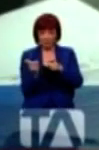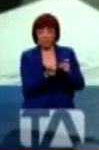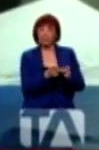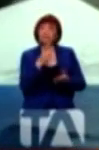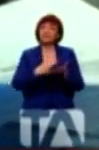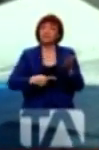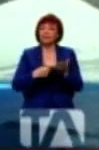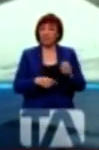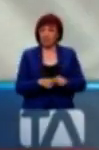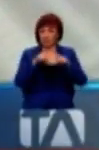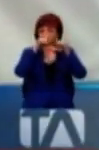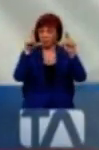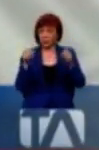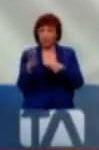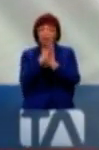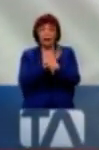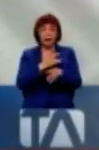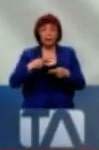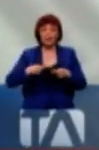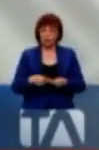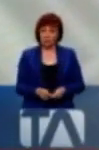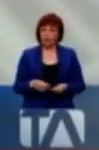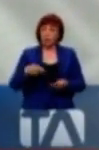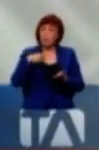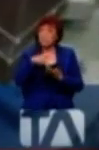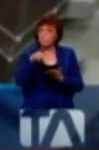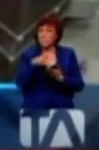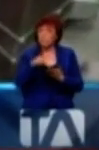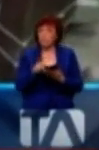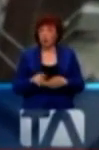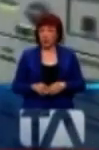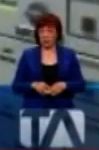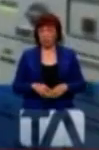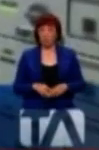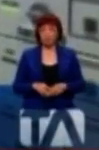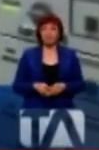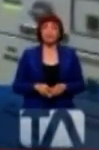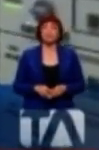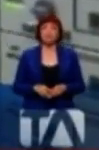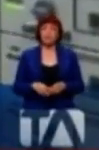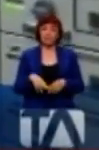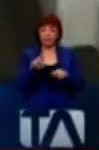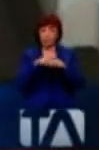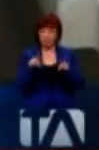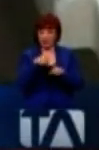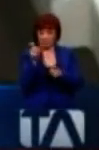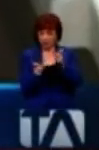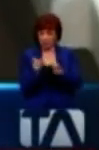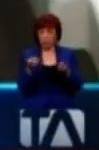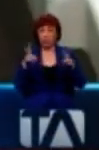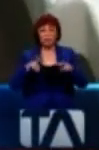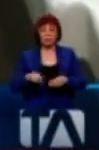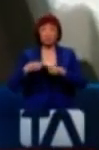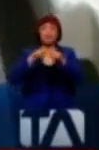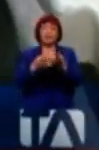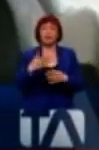supuestamente Kaminoska habría sobornado a empleados públicos para beneficiarlos por contratos dentro del proyecto Toachi Pilatón. Se habla de la entrega